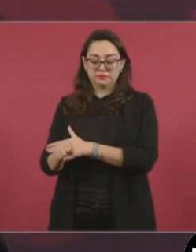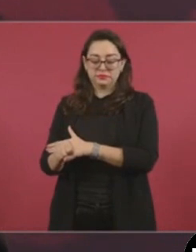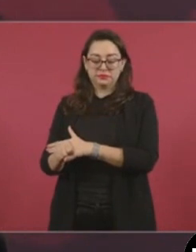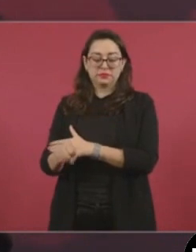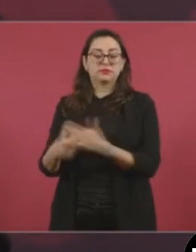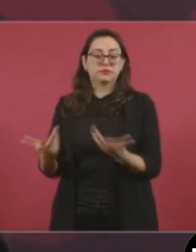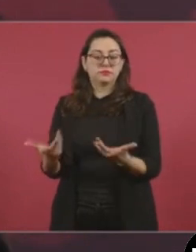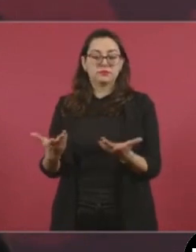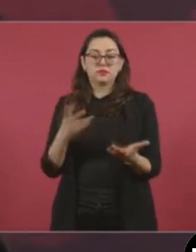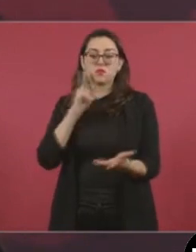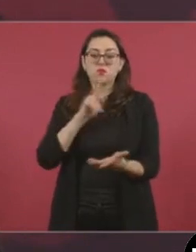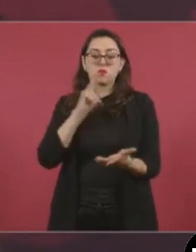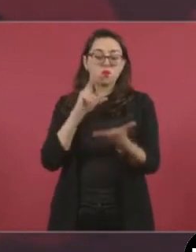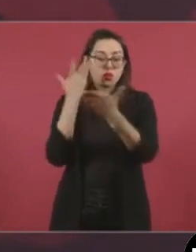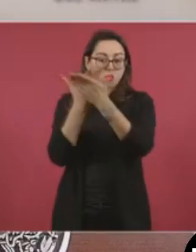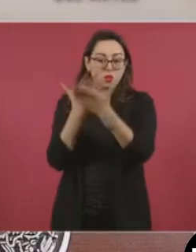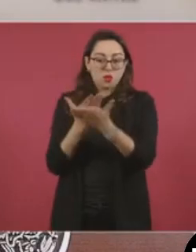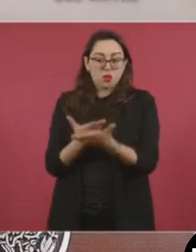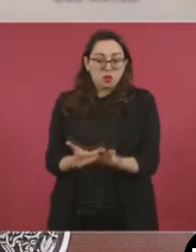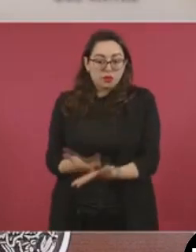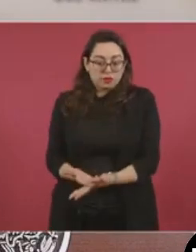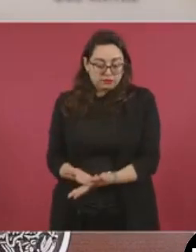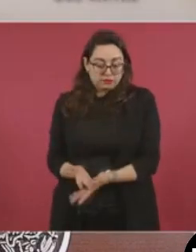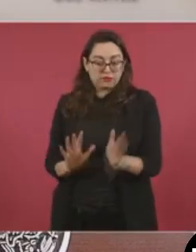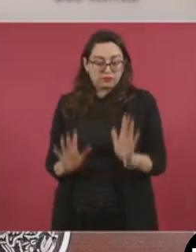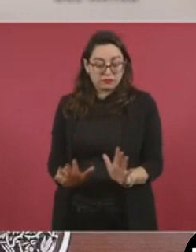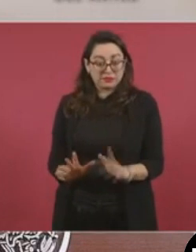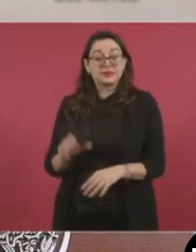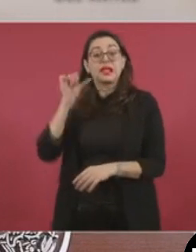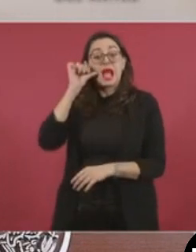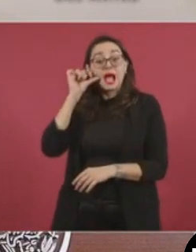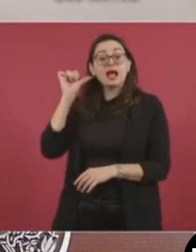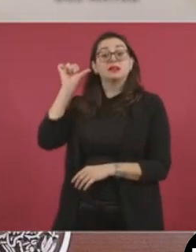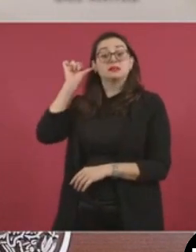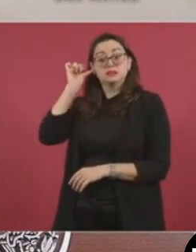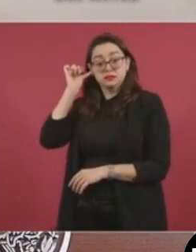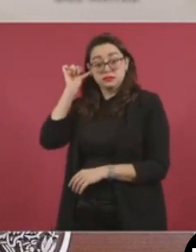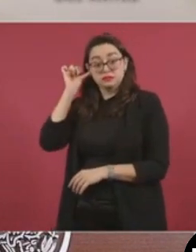Y presenta todas las pruebas. Y ayer un juez